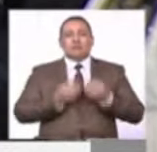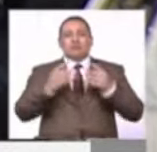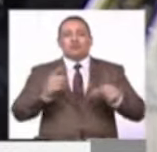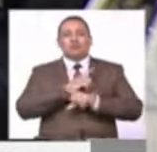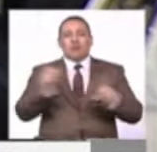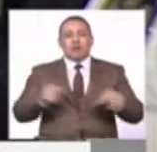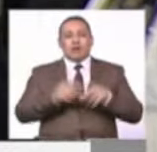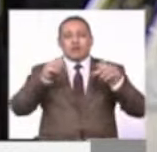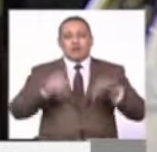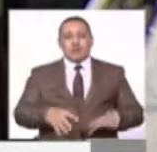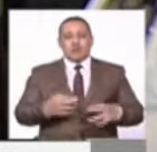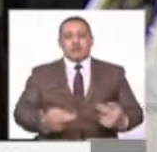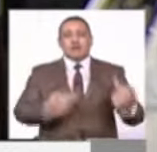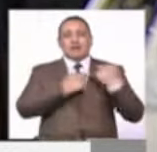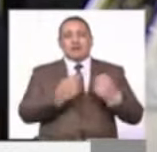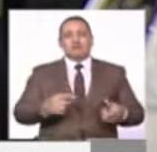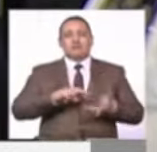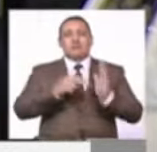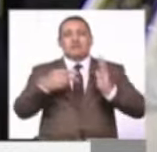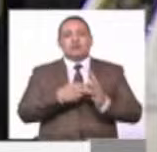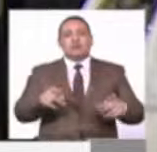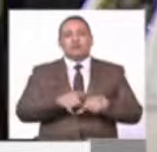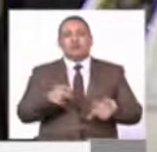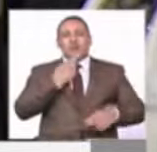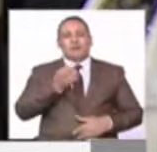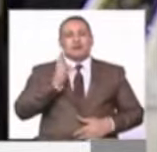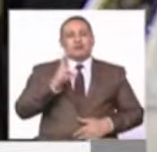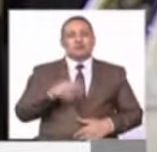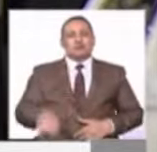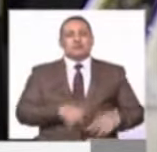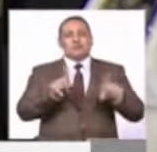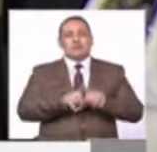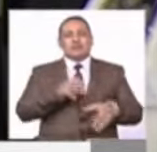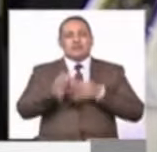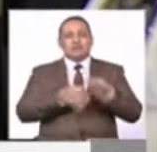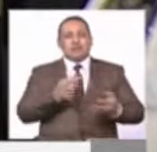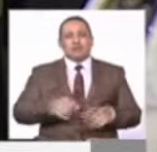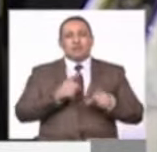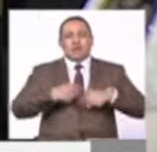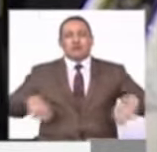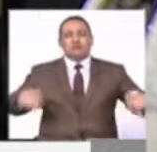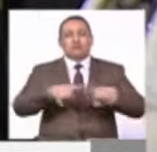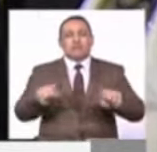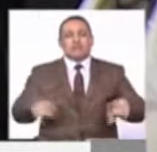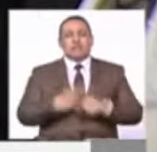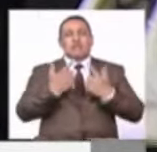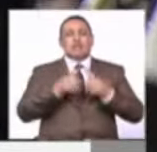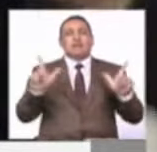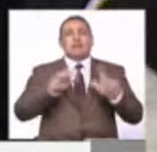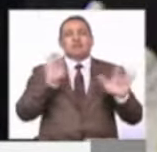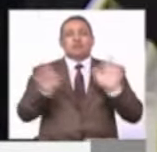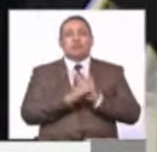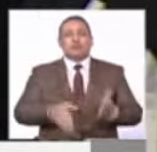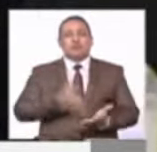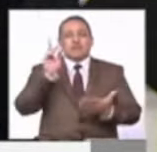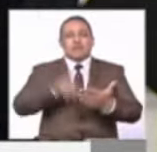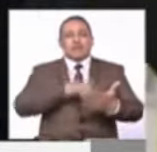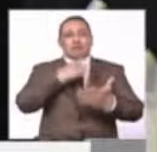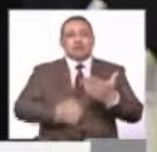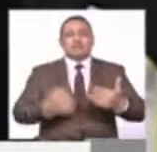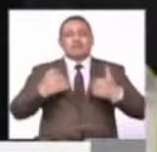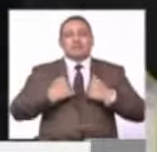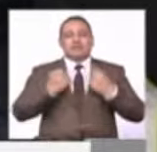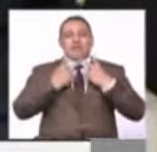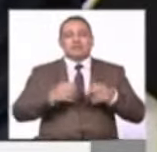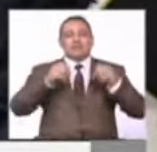abandonado el cargo le están sancionando por no haber delinquido con lo cual están diciendo para usted librarse de la infracción constitucional Tendría